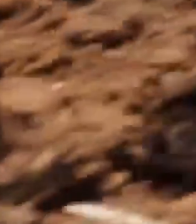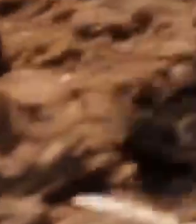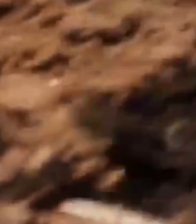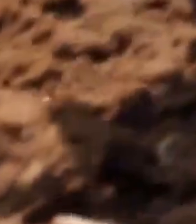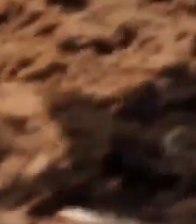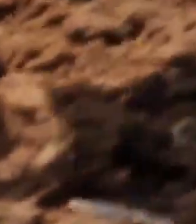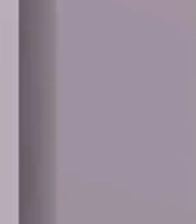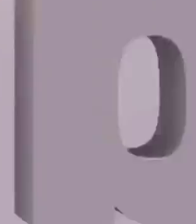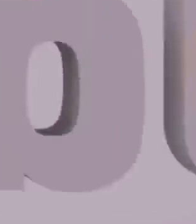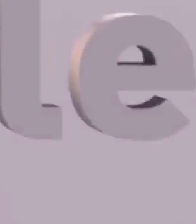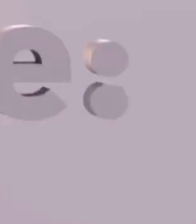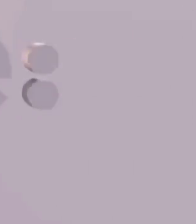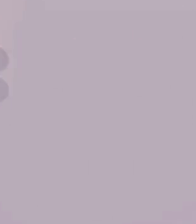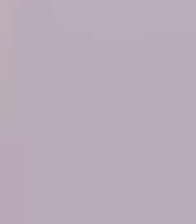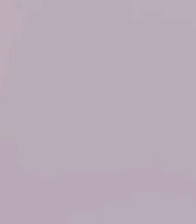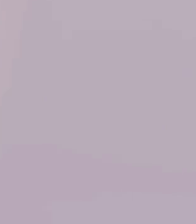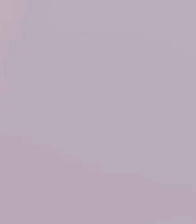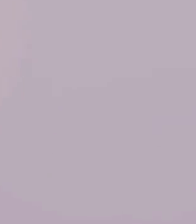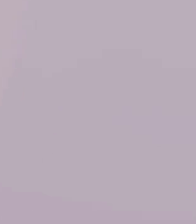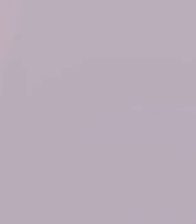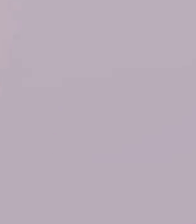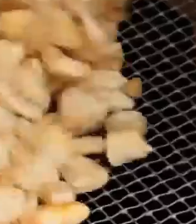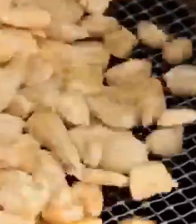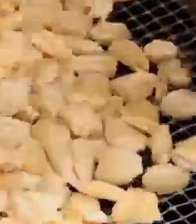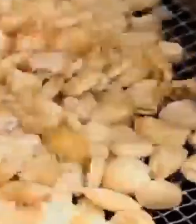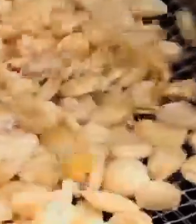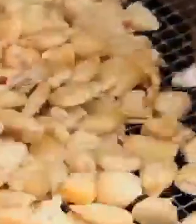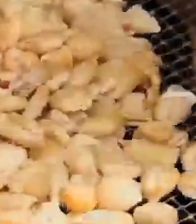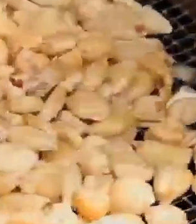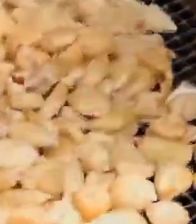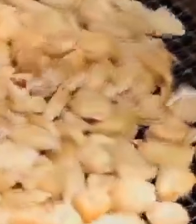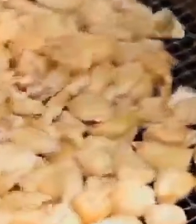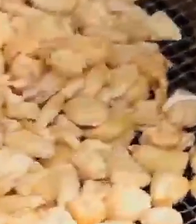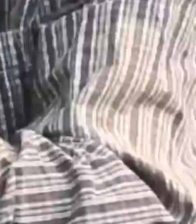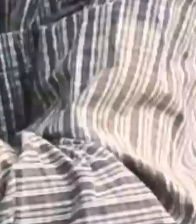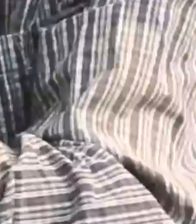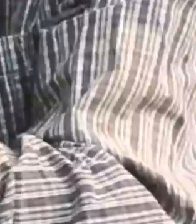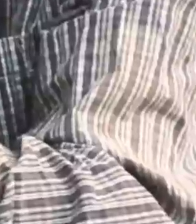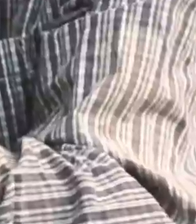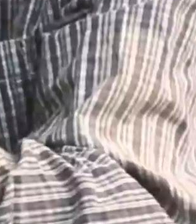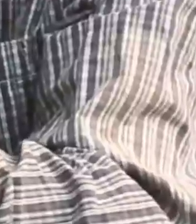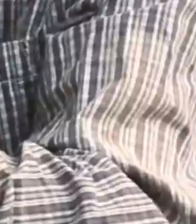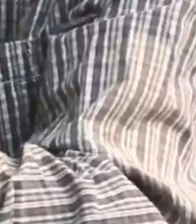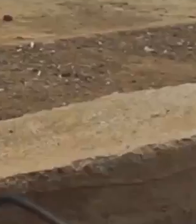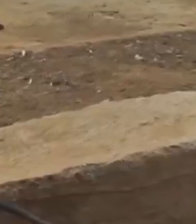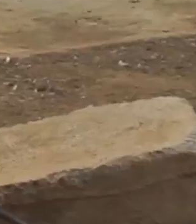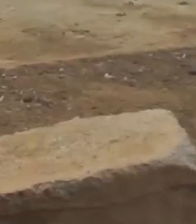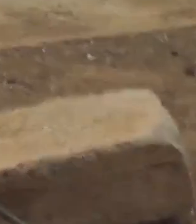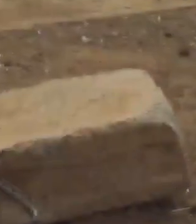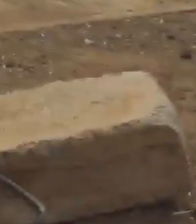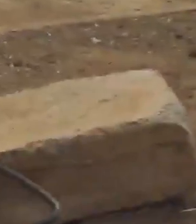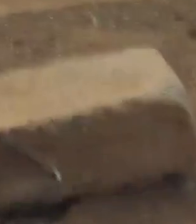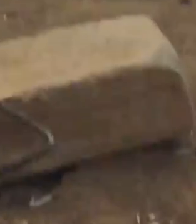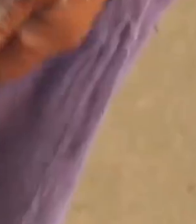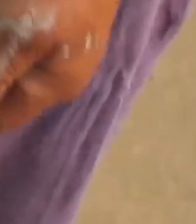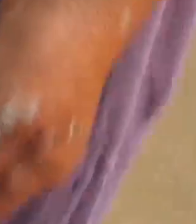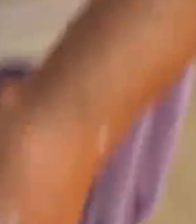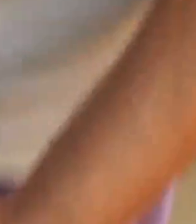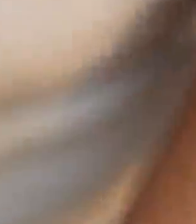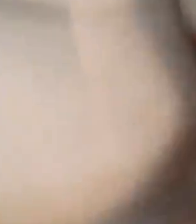Los invitamos a disfrutar del programa Intangible. En un mundo globalizado, el patrimonio vivo de Morelos se desarrolla en las culturas